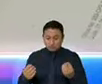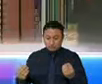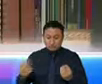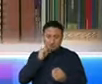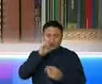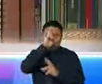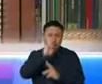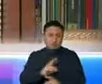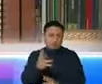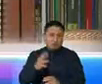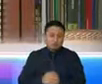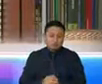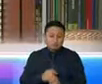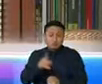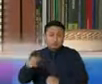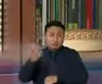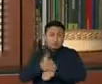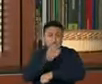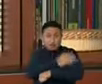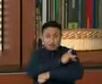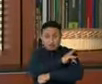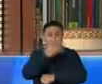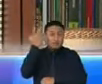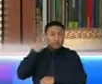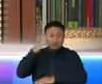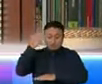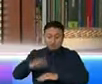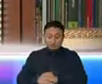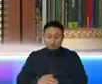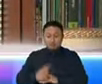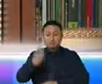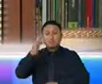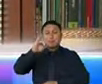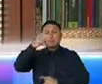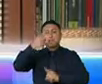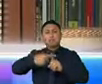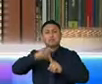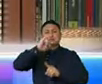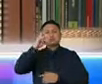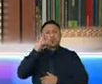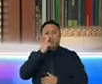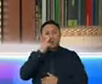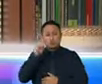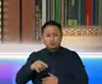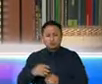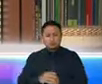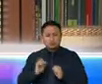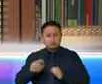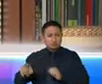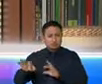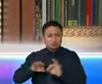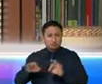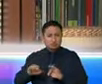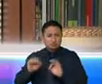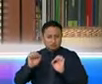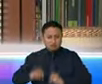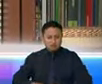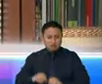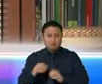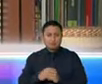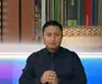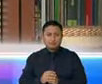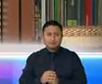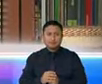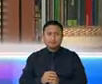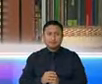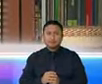basura. Estableció fechas y para el mes de junio entonces había señalado con claridad que se podrían disponer